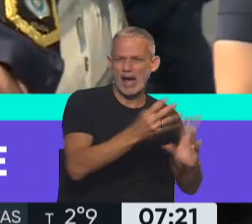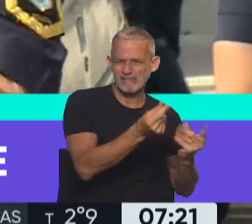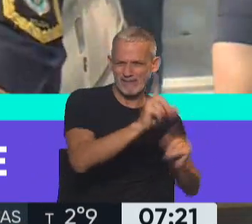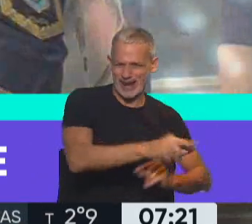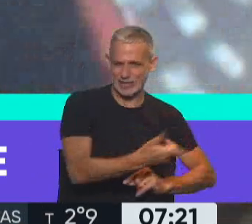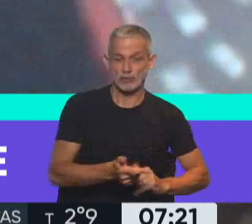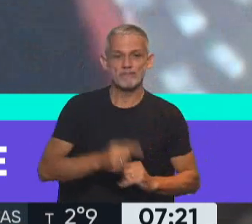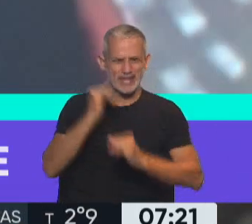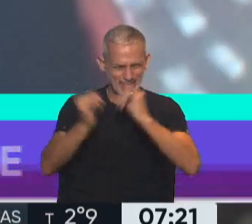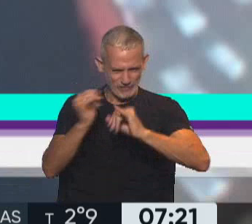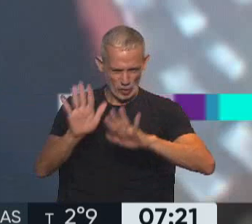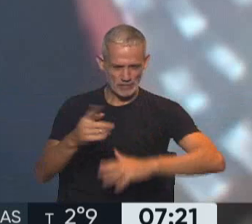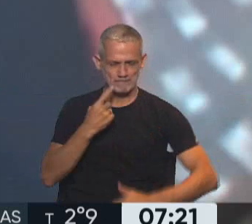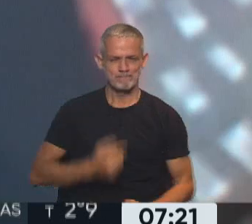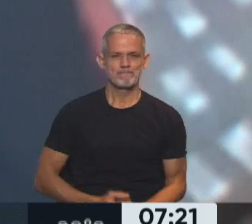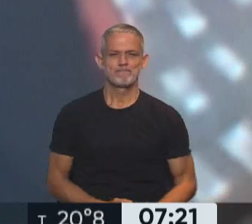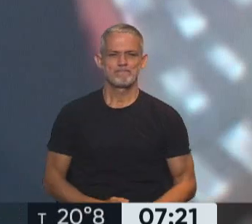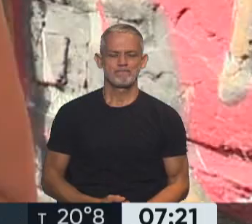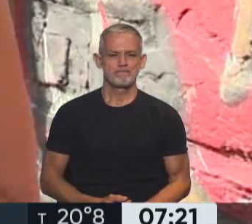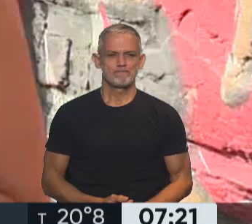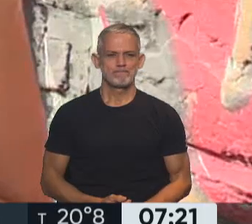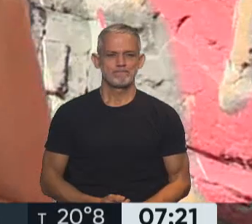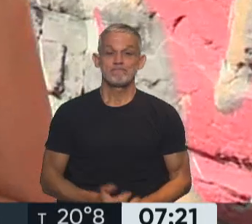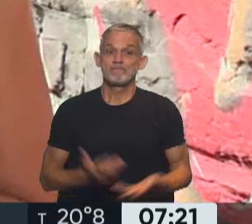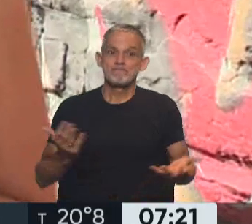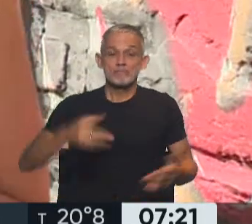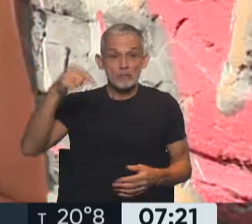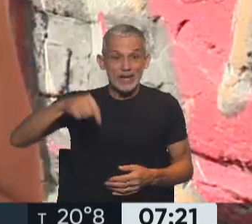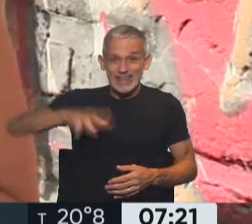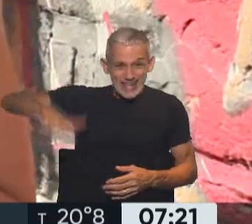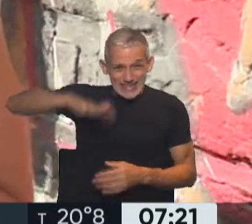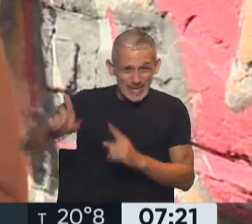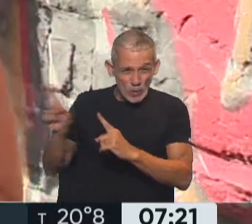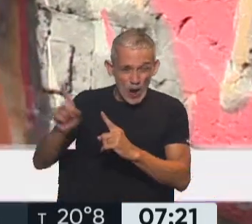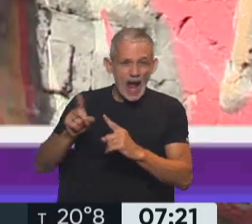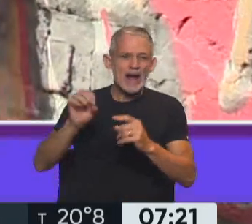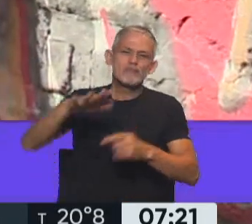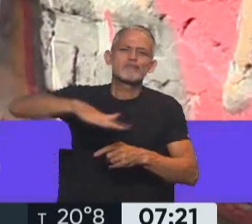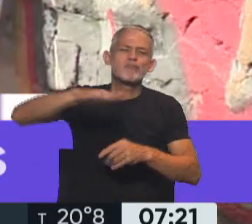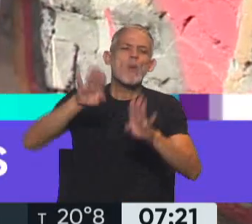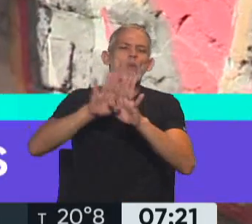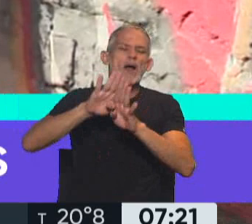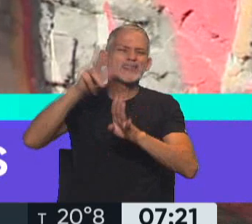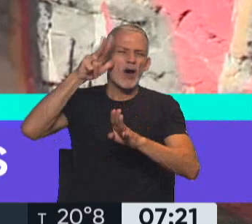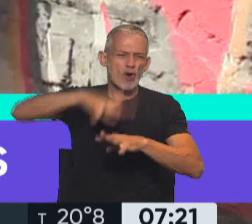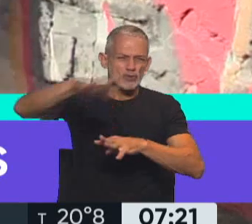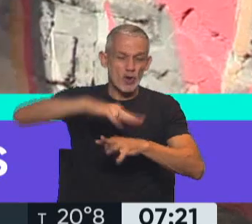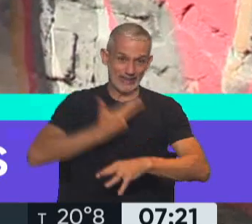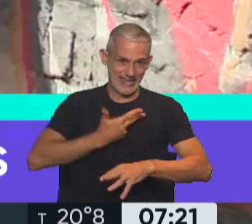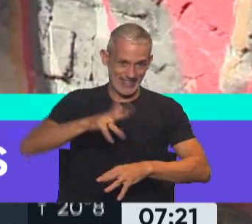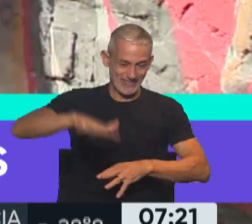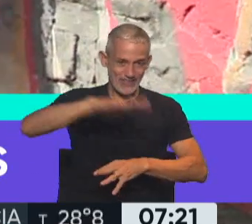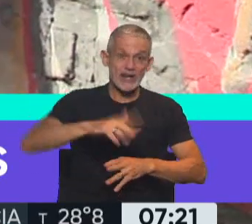compartir el informe y seguimos hablando de este tema. De este punto, en Puerta 8, en el partido de 3 de febrero,